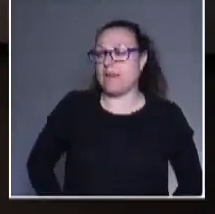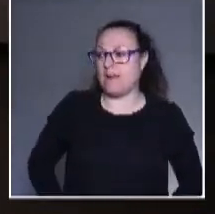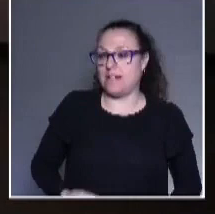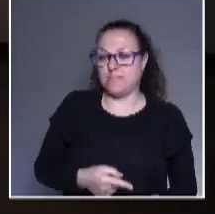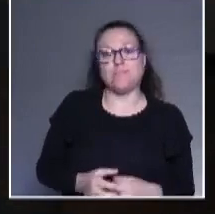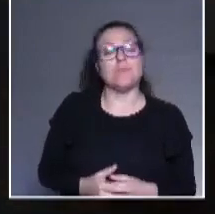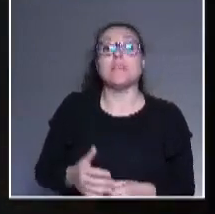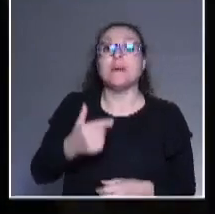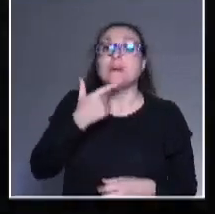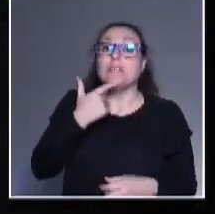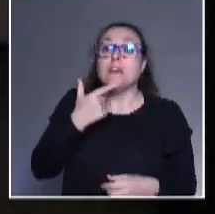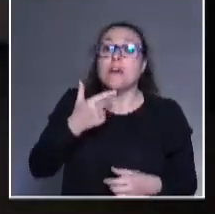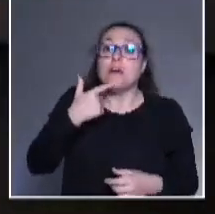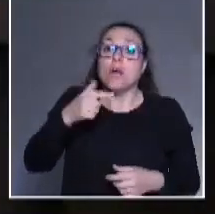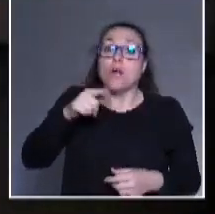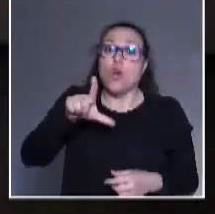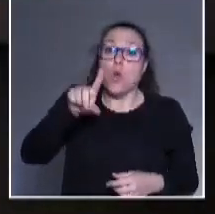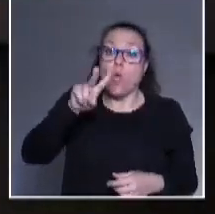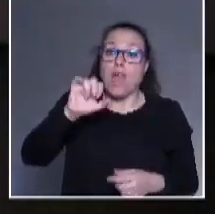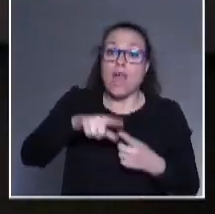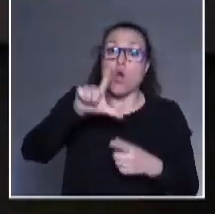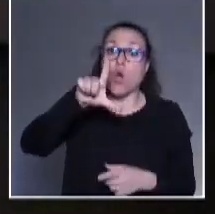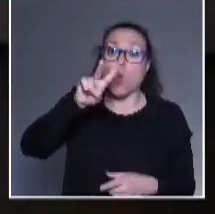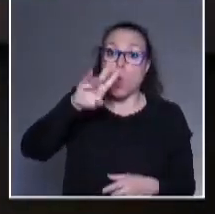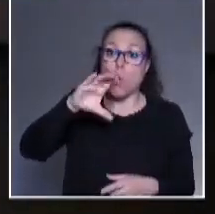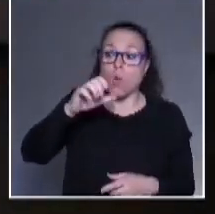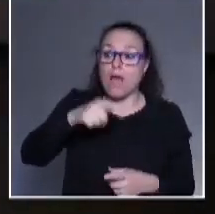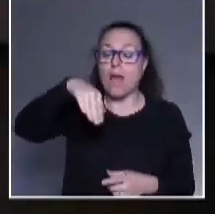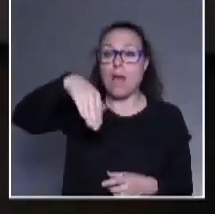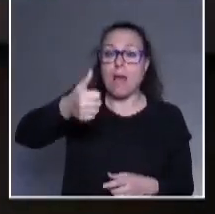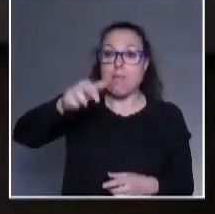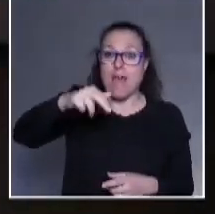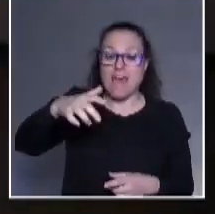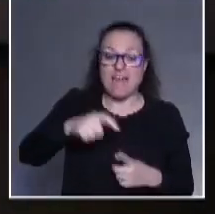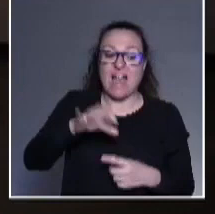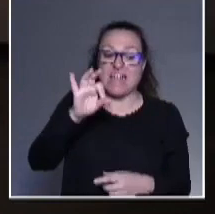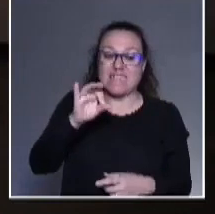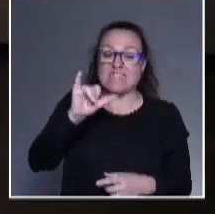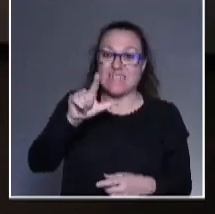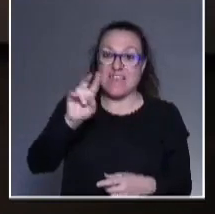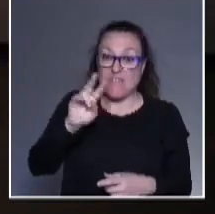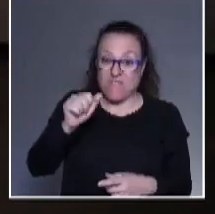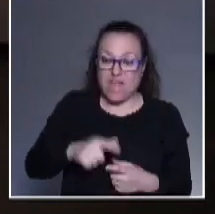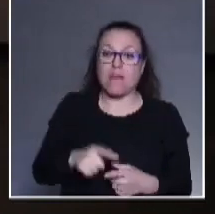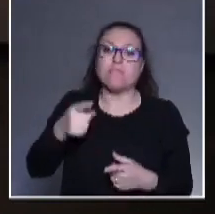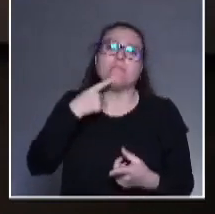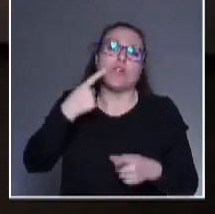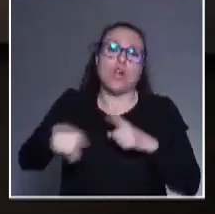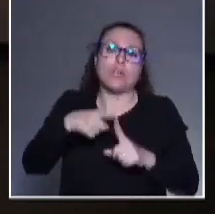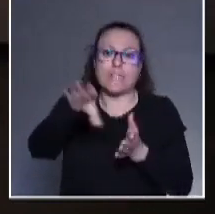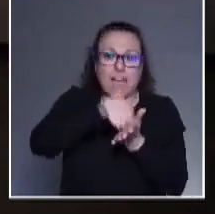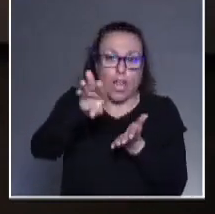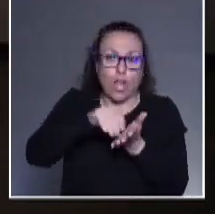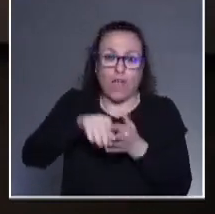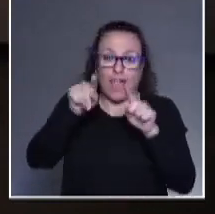de la organización, Lucero, Luca, Marga, José y Silvia, que estarán durante las explicaciones recogiendo